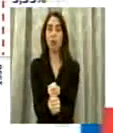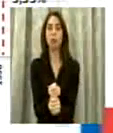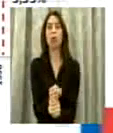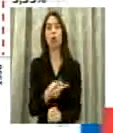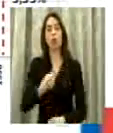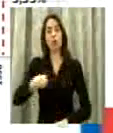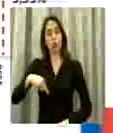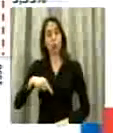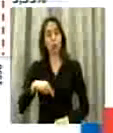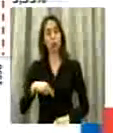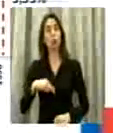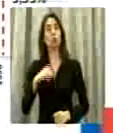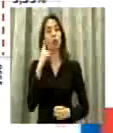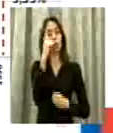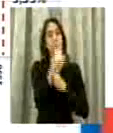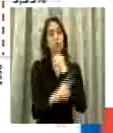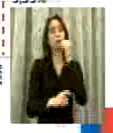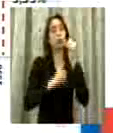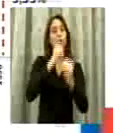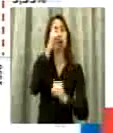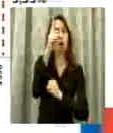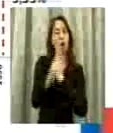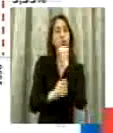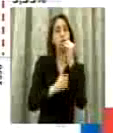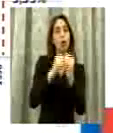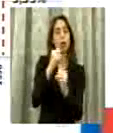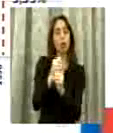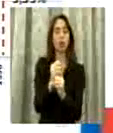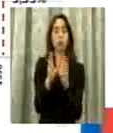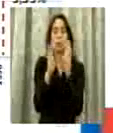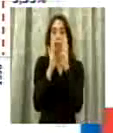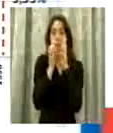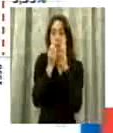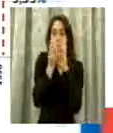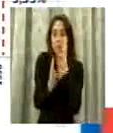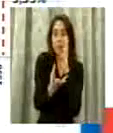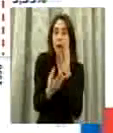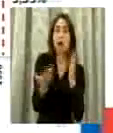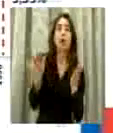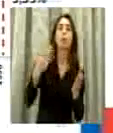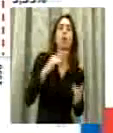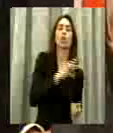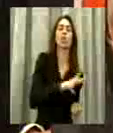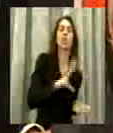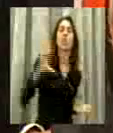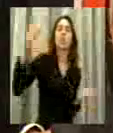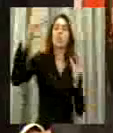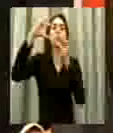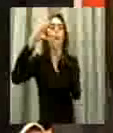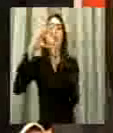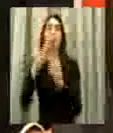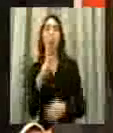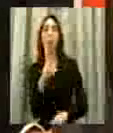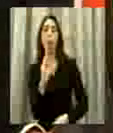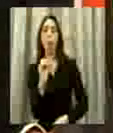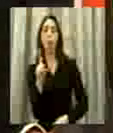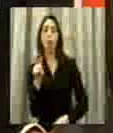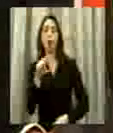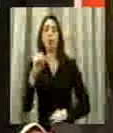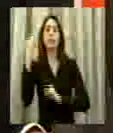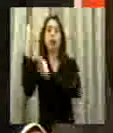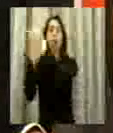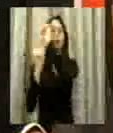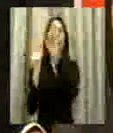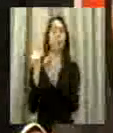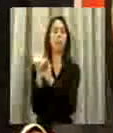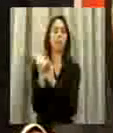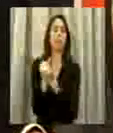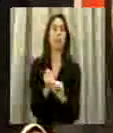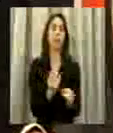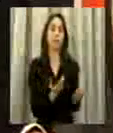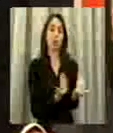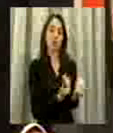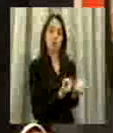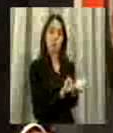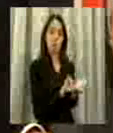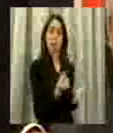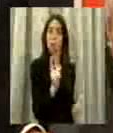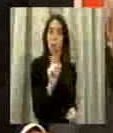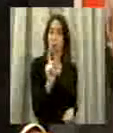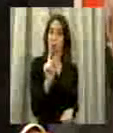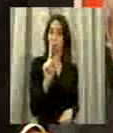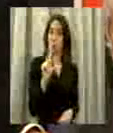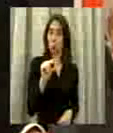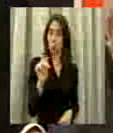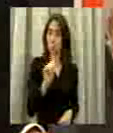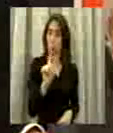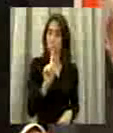estamos, y hemos ido todos los años, siendo muy franco, ¿por qué vamos a los mercados internacionales? No porque necesitemos la plata. La verdad es